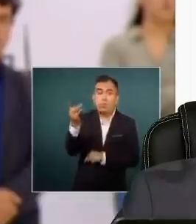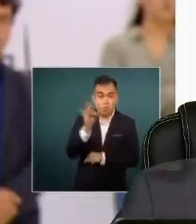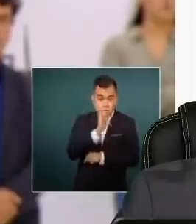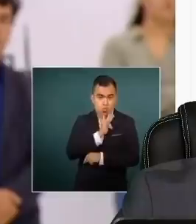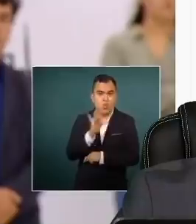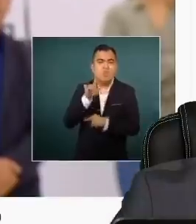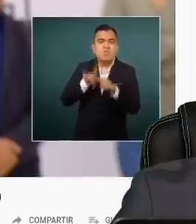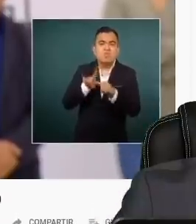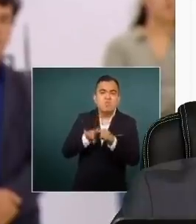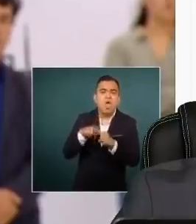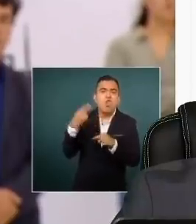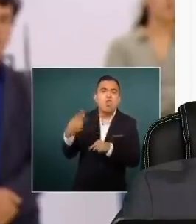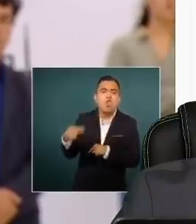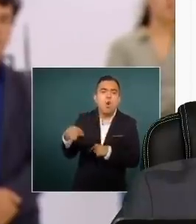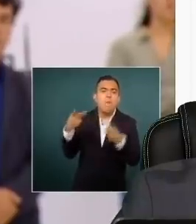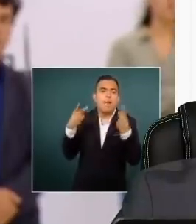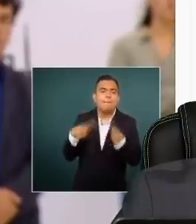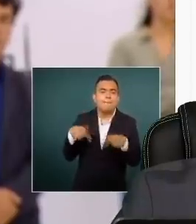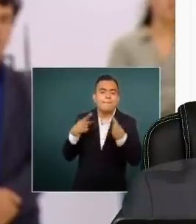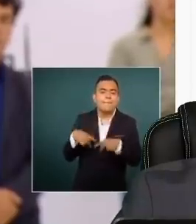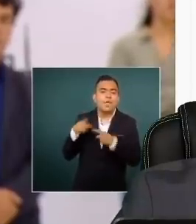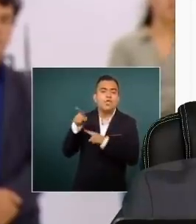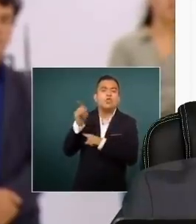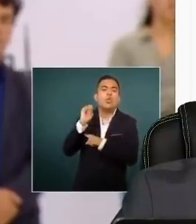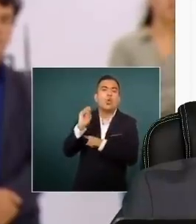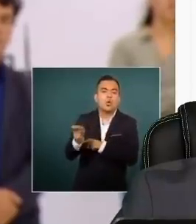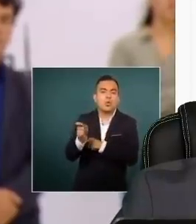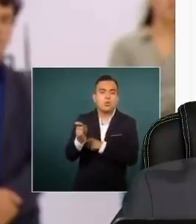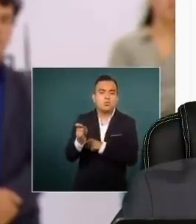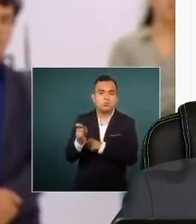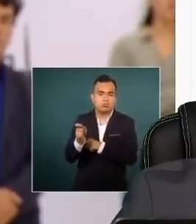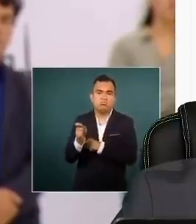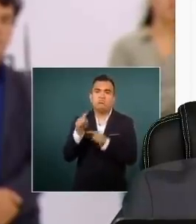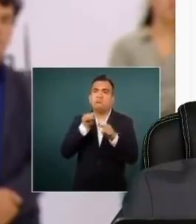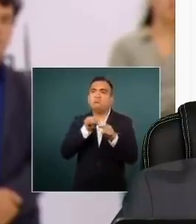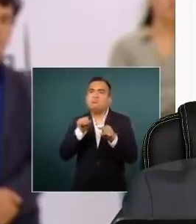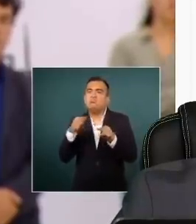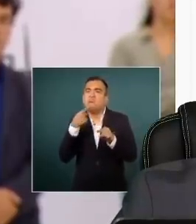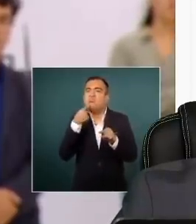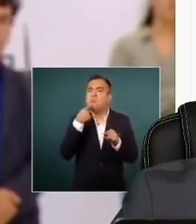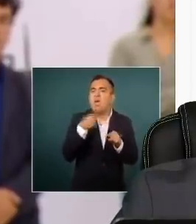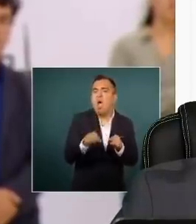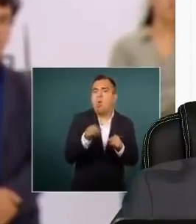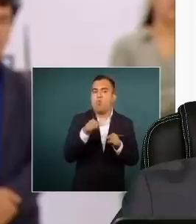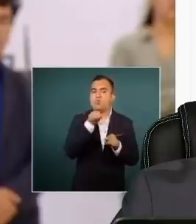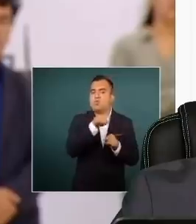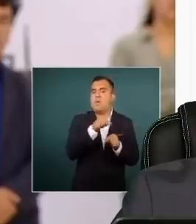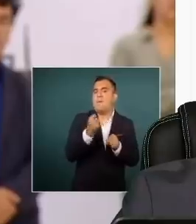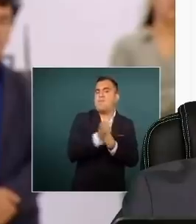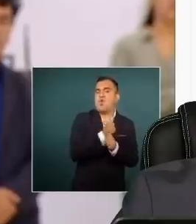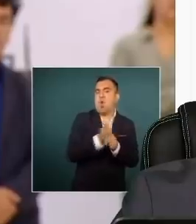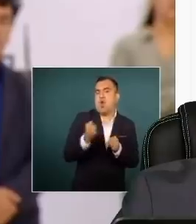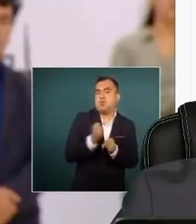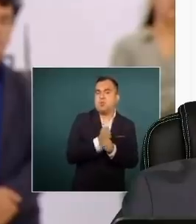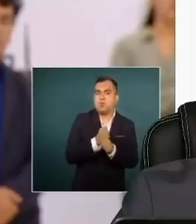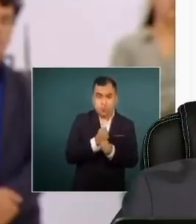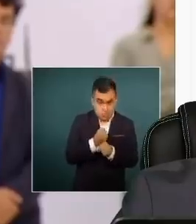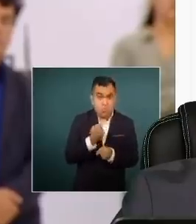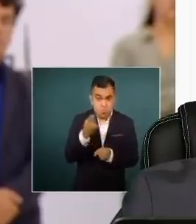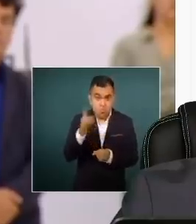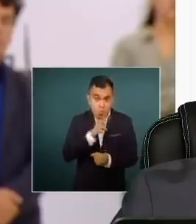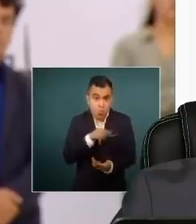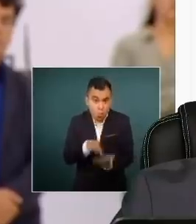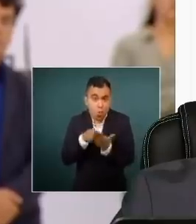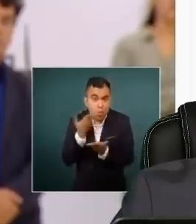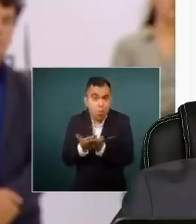compartir el nombre de las personas que acusan de apuestas con la violencia para mantener el poder y señalar un gp2 cuenta para